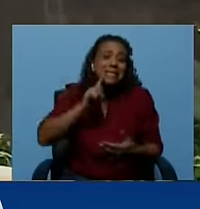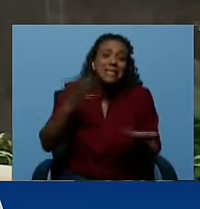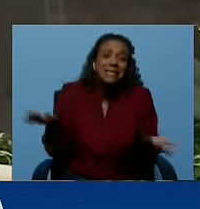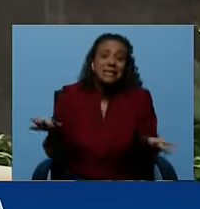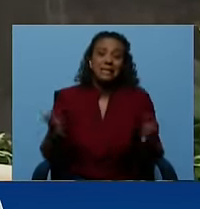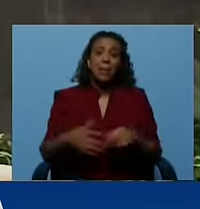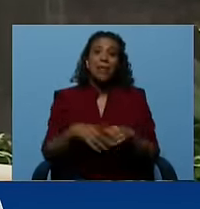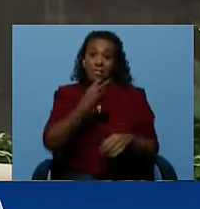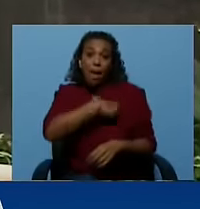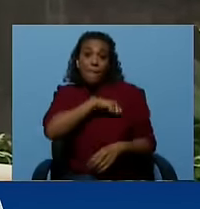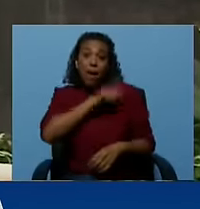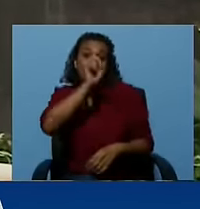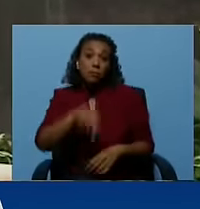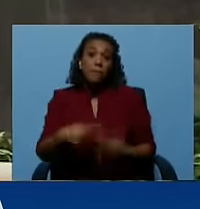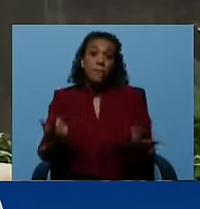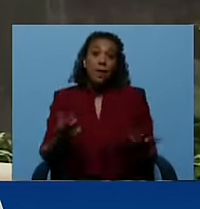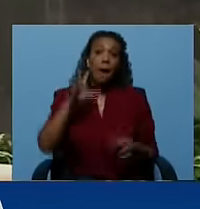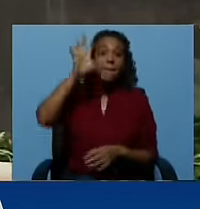Desde España,